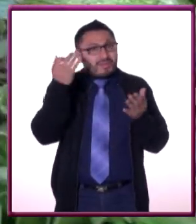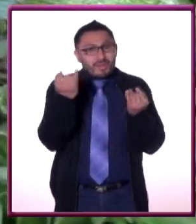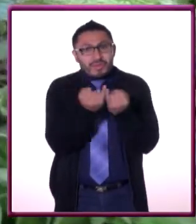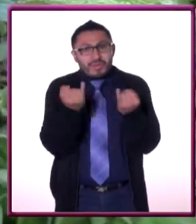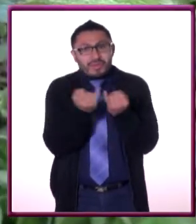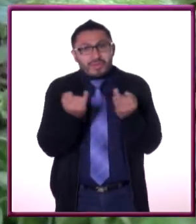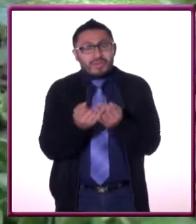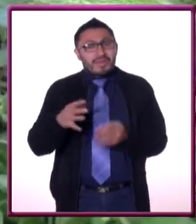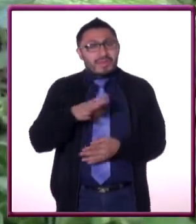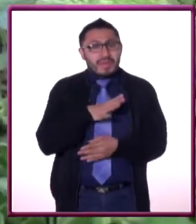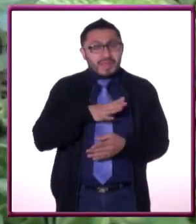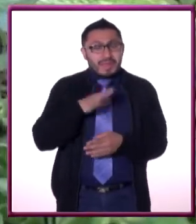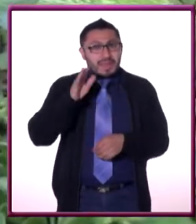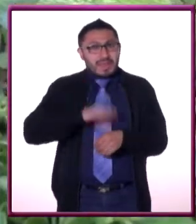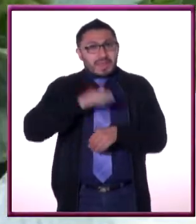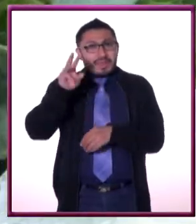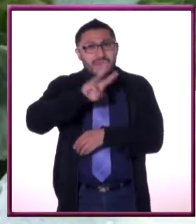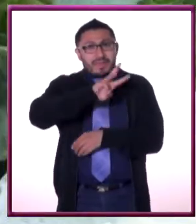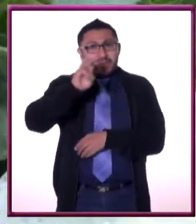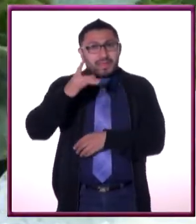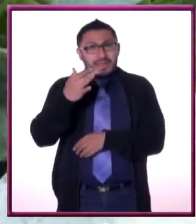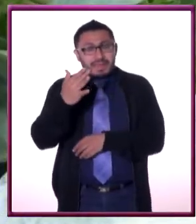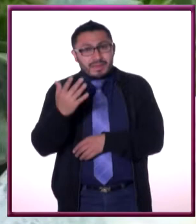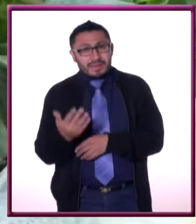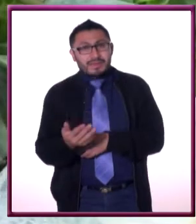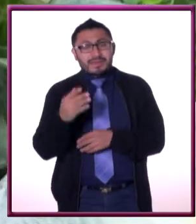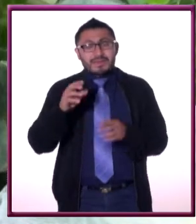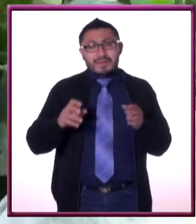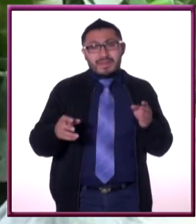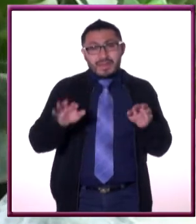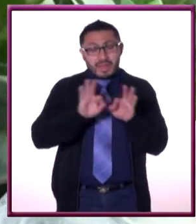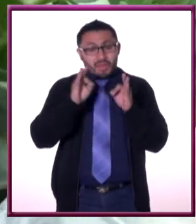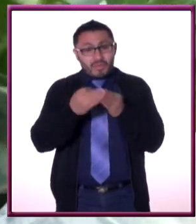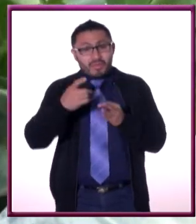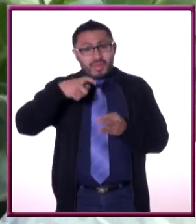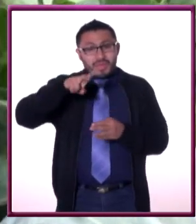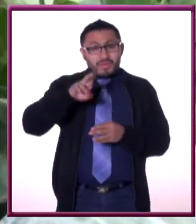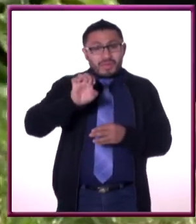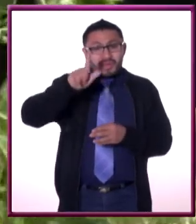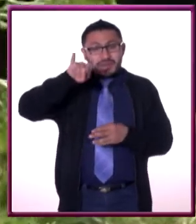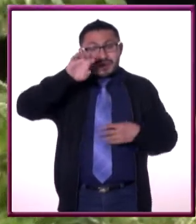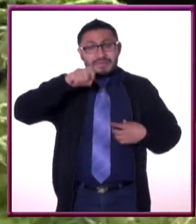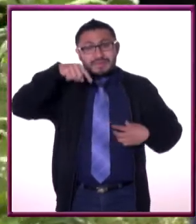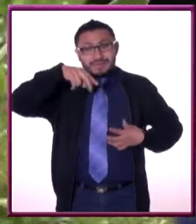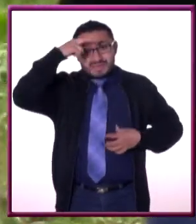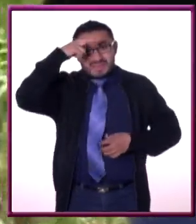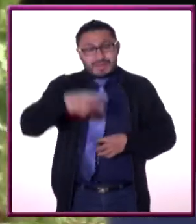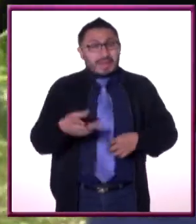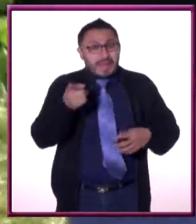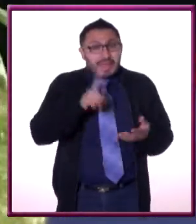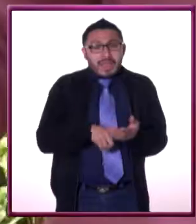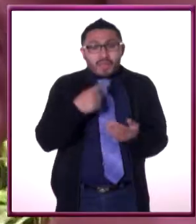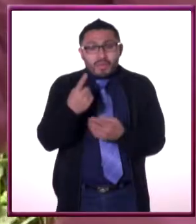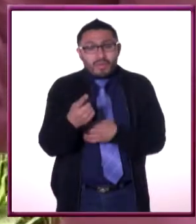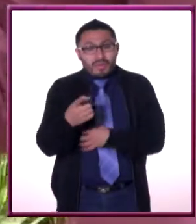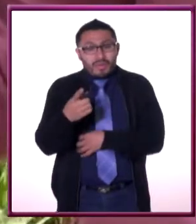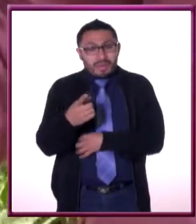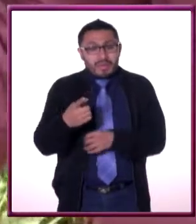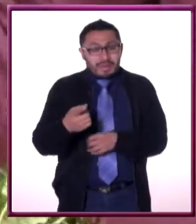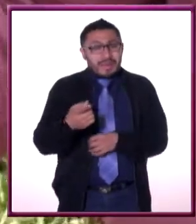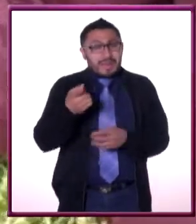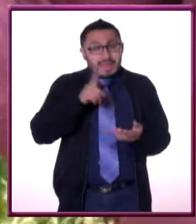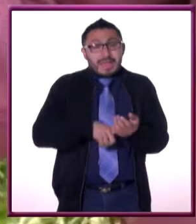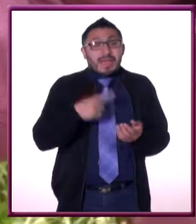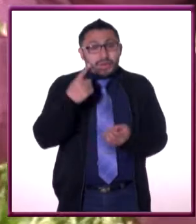también. Tenemos más de 350 especies de quelites en México. Y dentro de un quelite, dentro